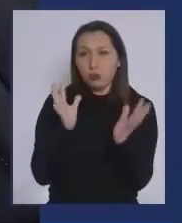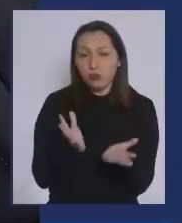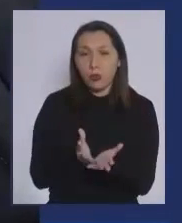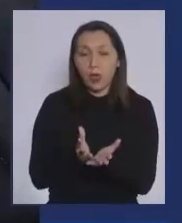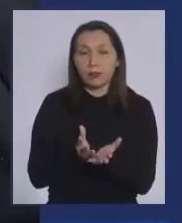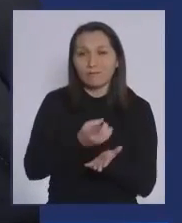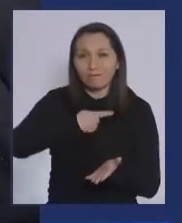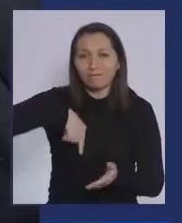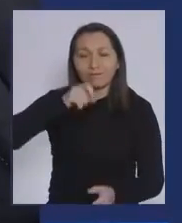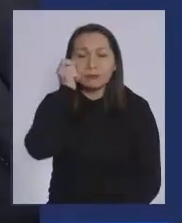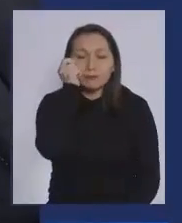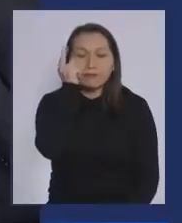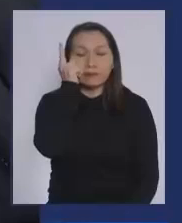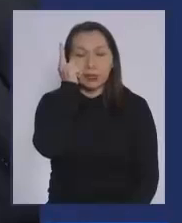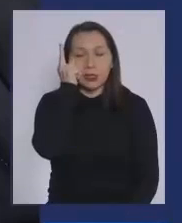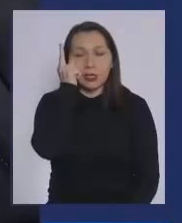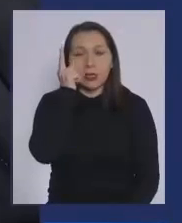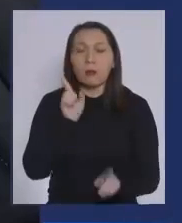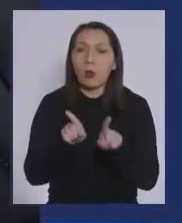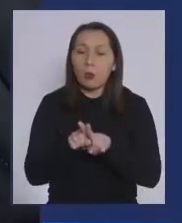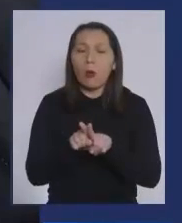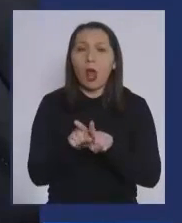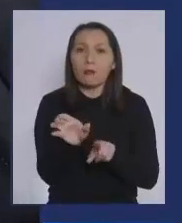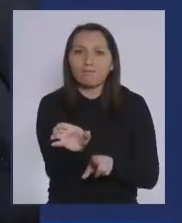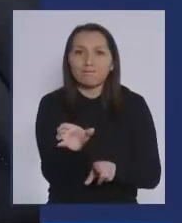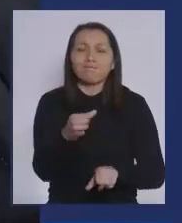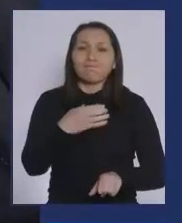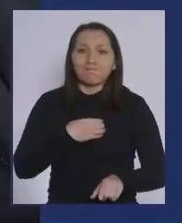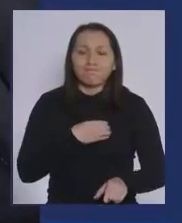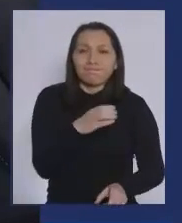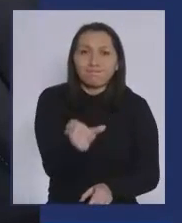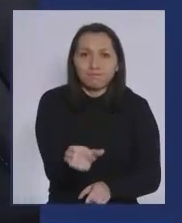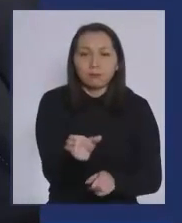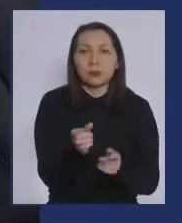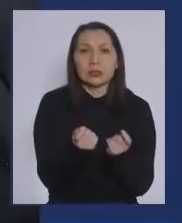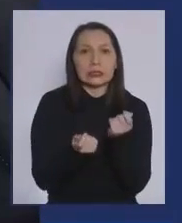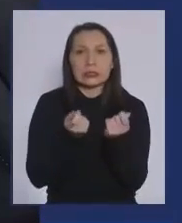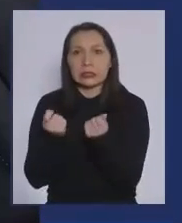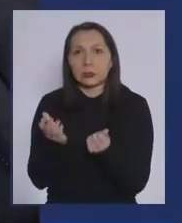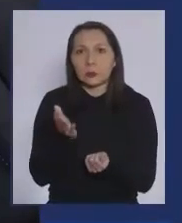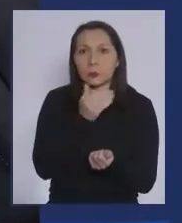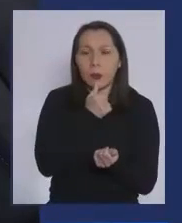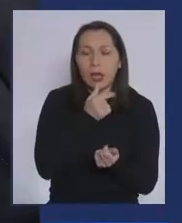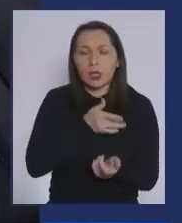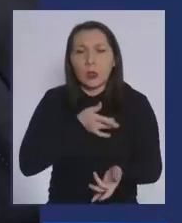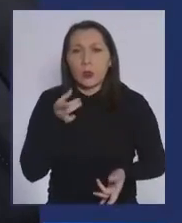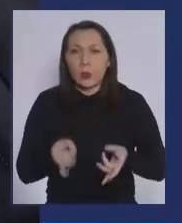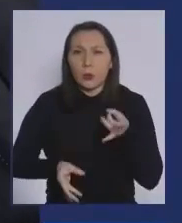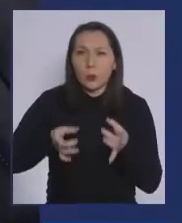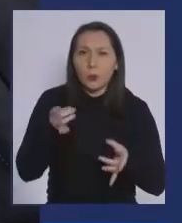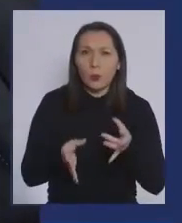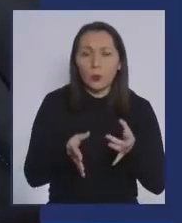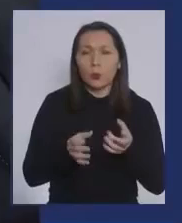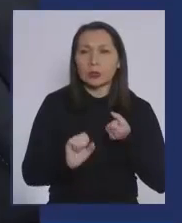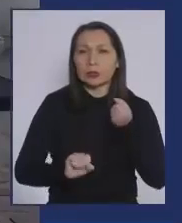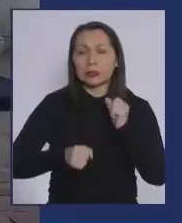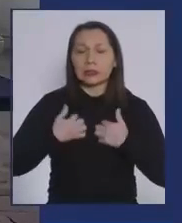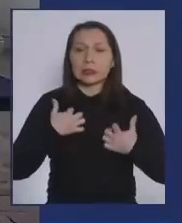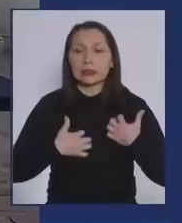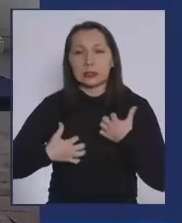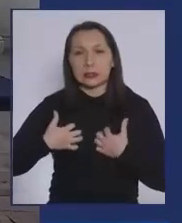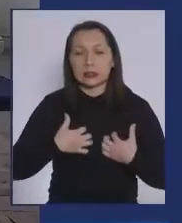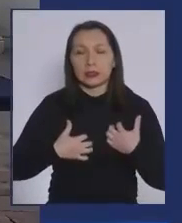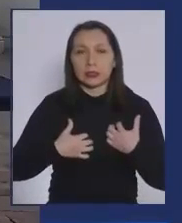comprendemos y enfatizamos con las carencias los dolores y las angustias